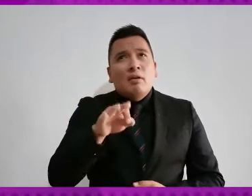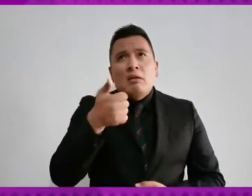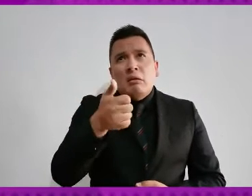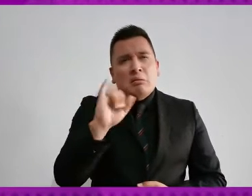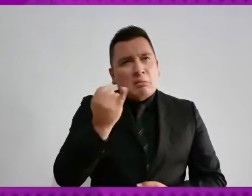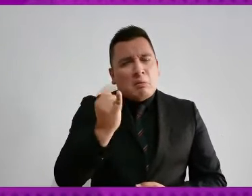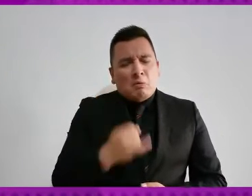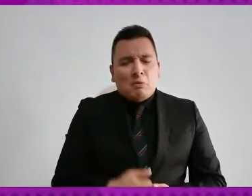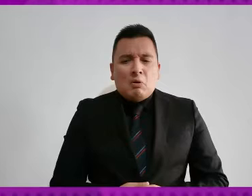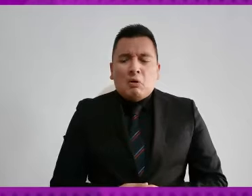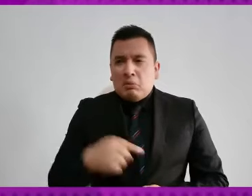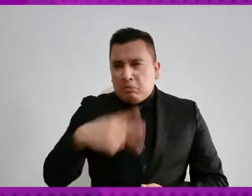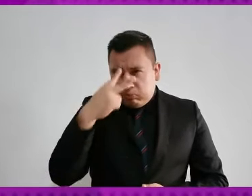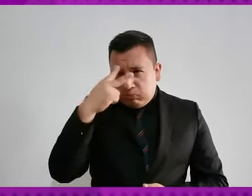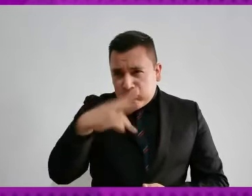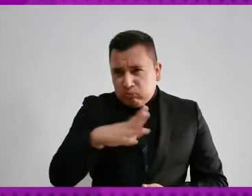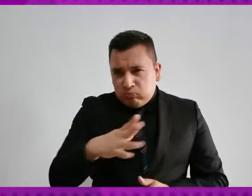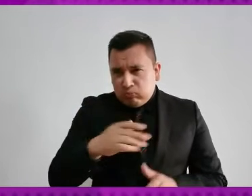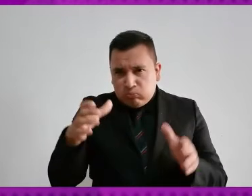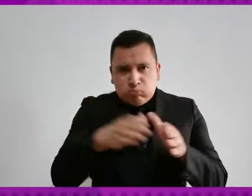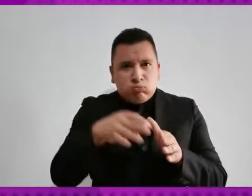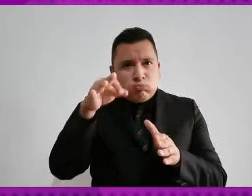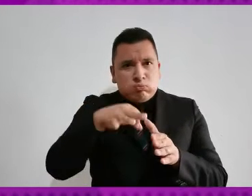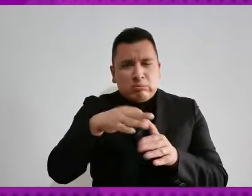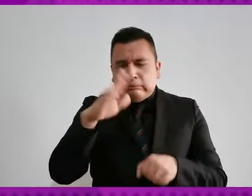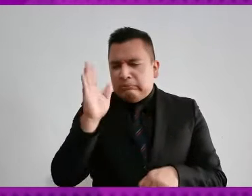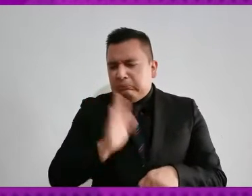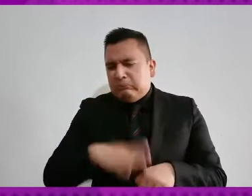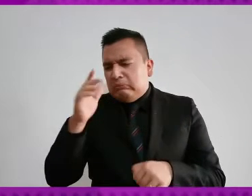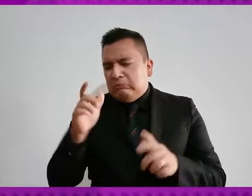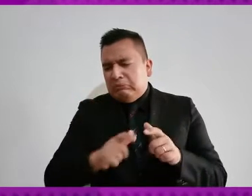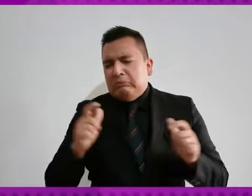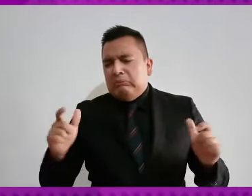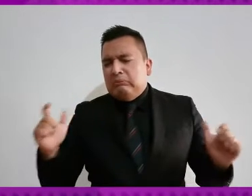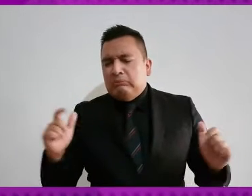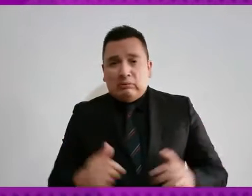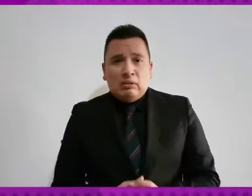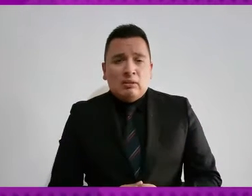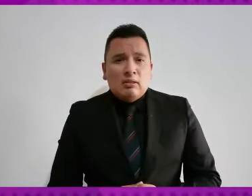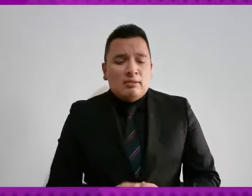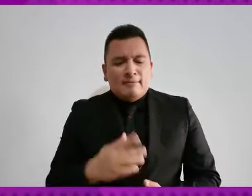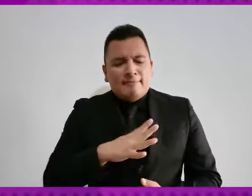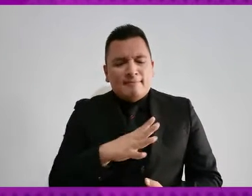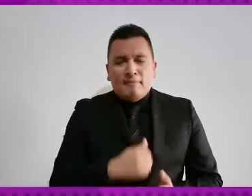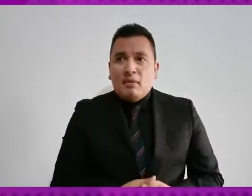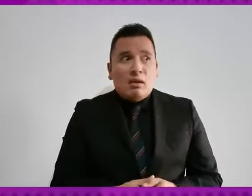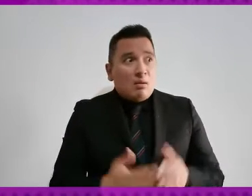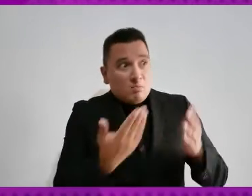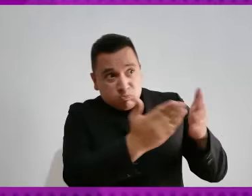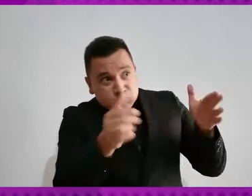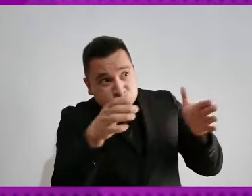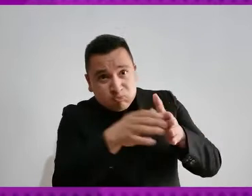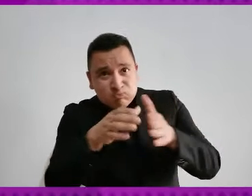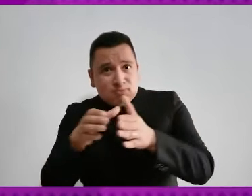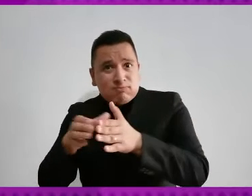de junio, nuestro país celebró la jornada electoral más grande de su historia. Nunca se habían instalado tantas casillas como